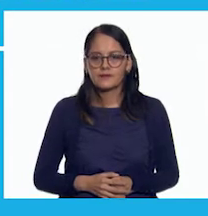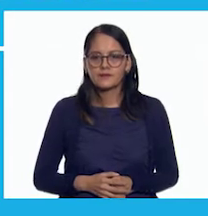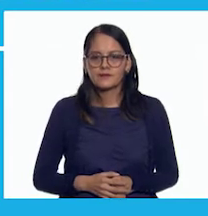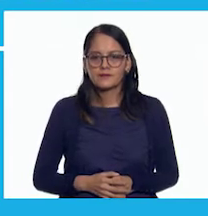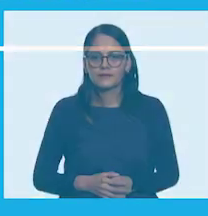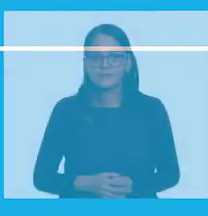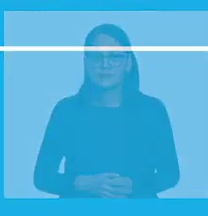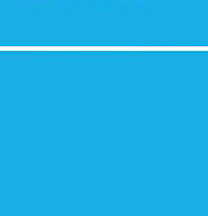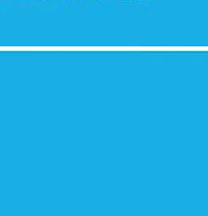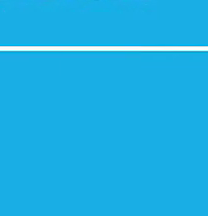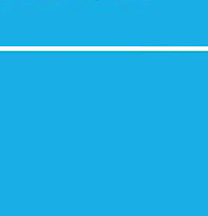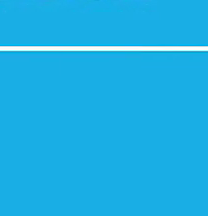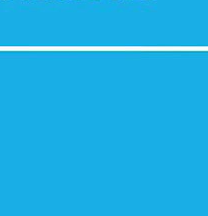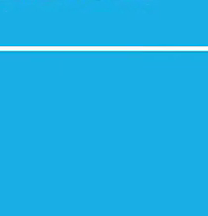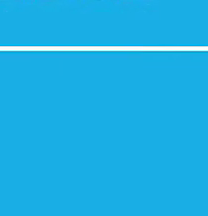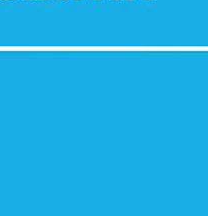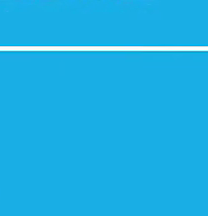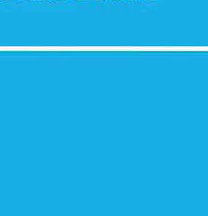conaliteg.cep.gov.mx.